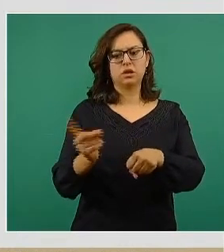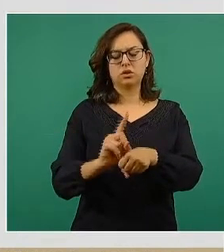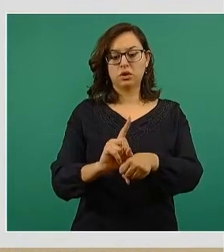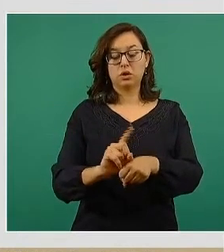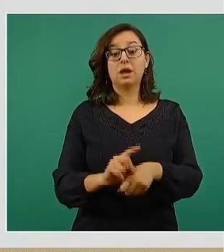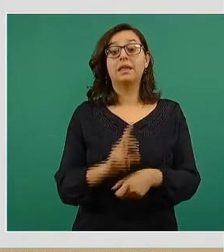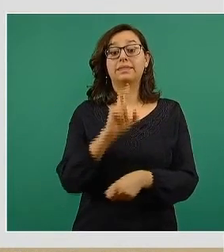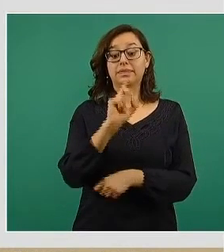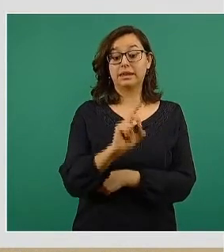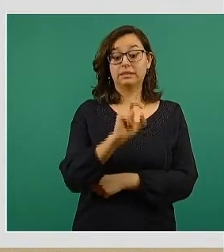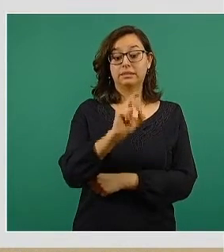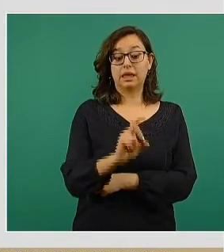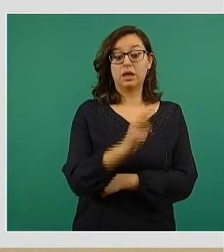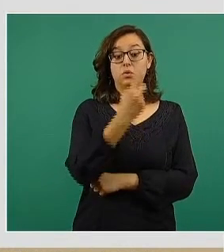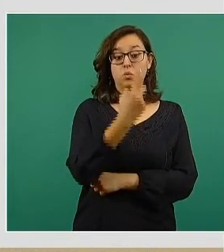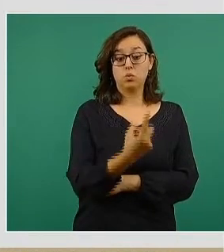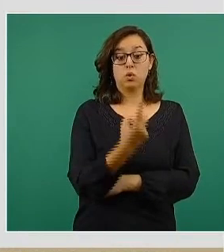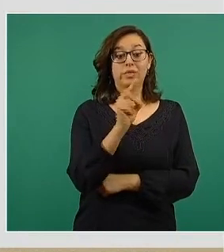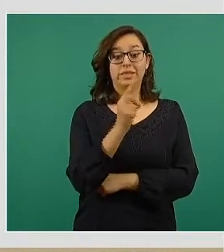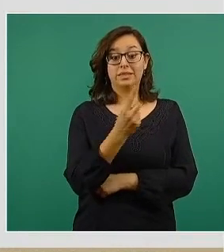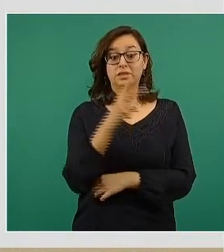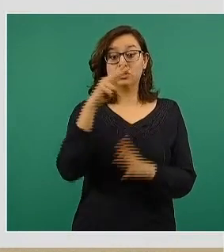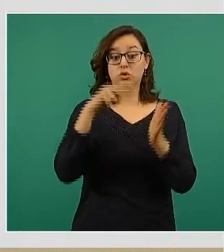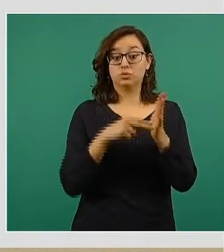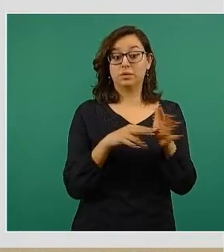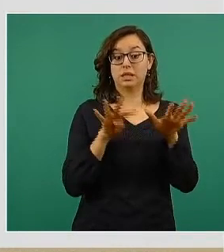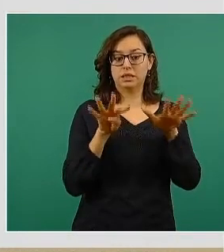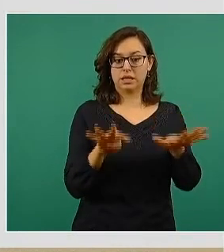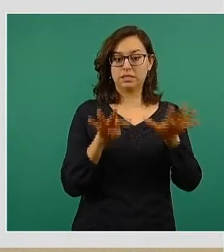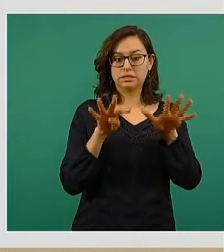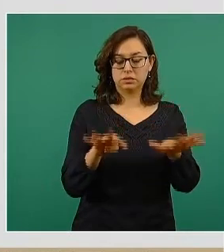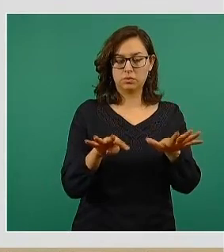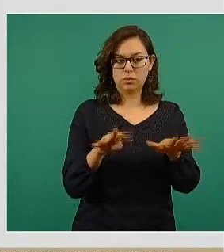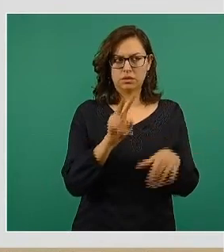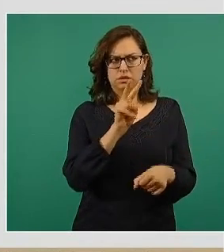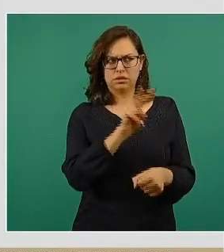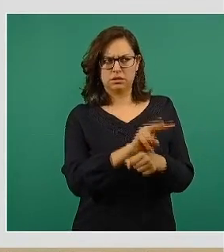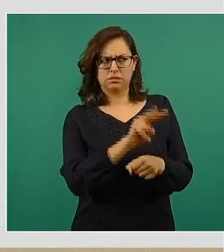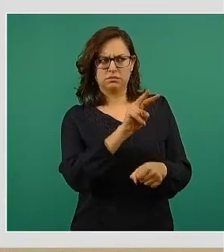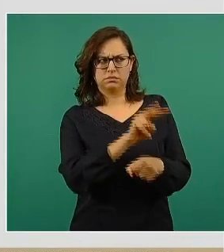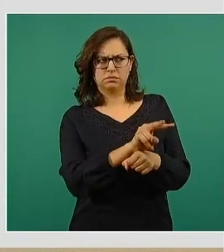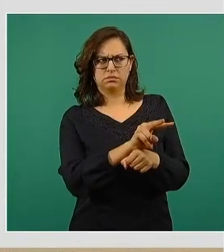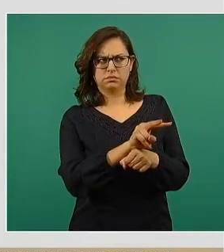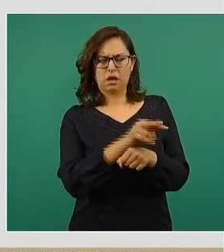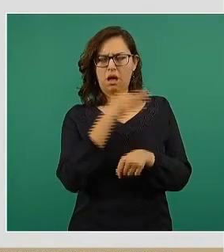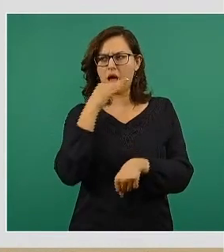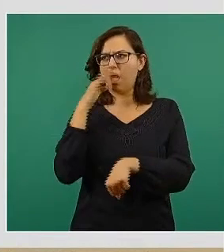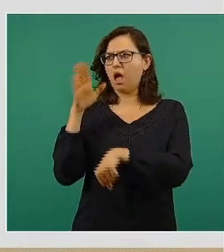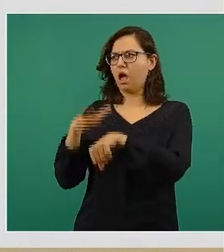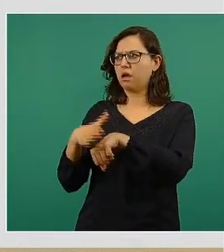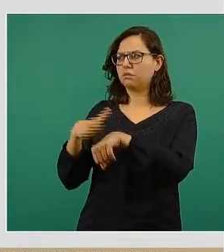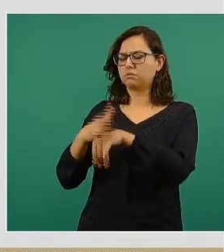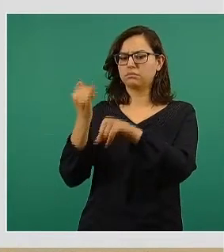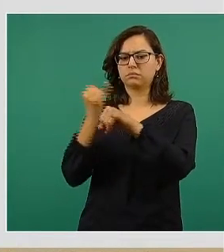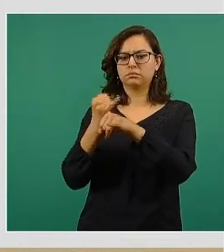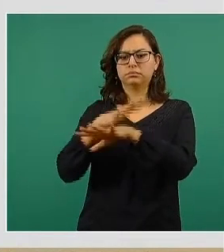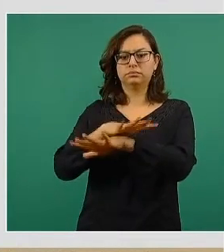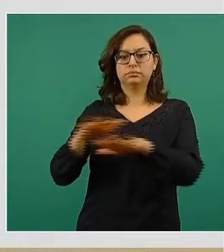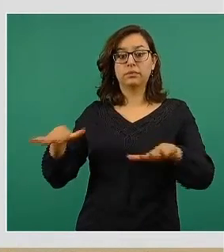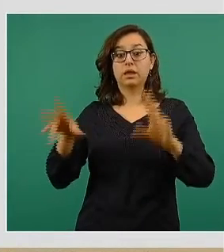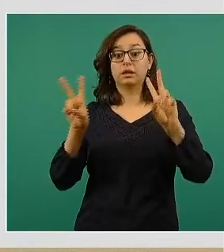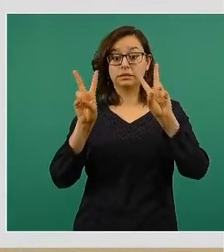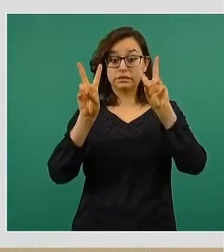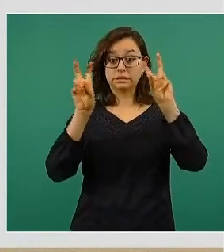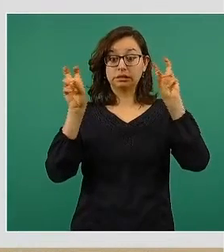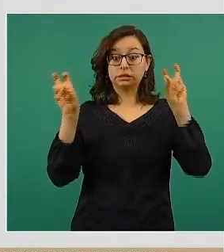realizó el 31 de diciembre del 2019, tuvimos este informe diario el 1 de enero, en donde,